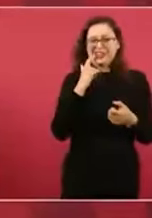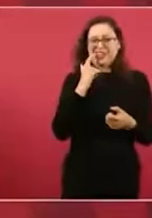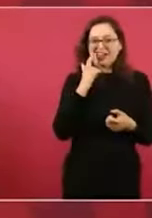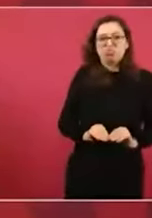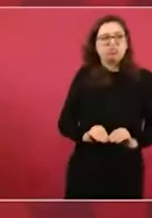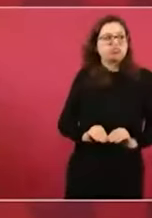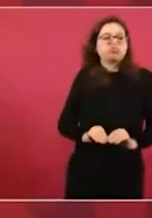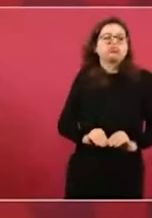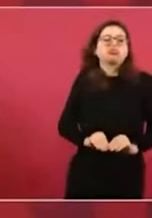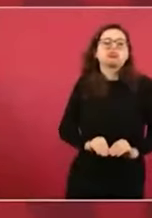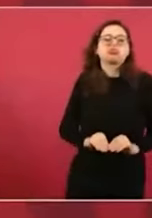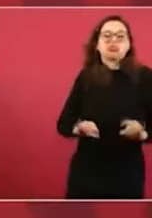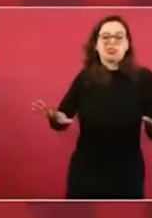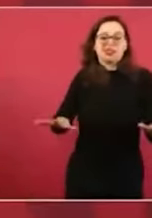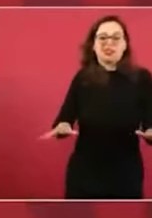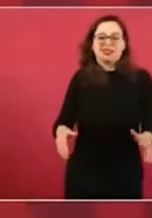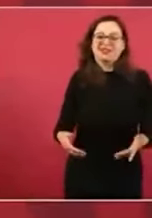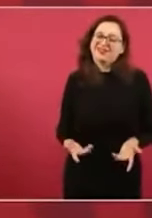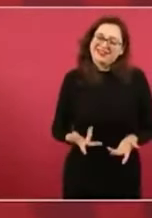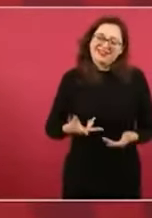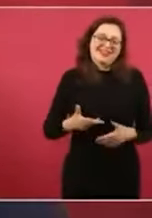Para los conservadores que hacen periodismo muy ramplón, divulgar lo que quisieran,